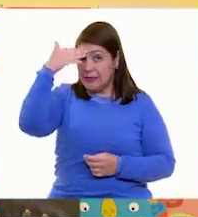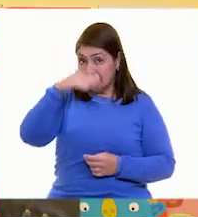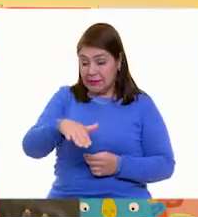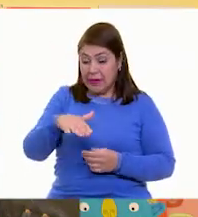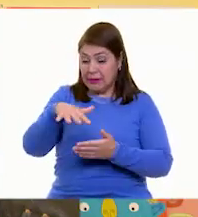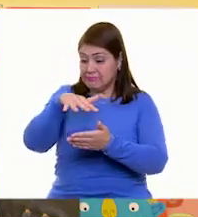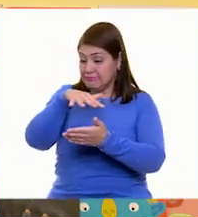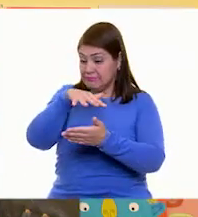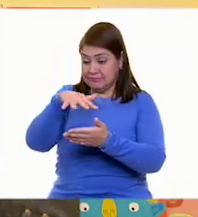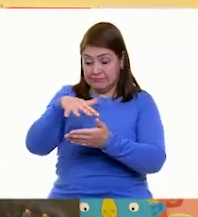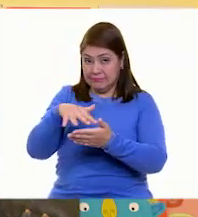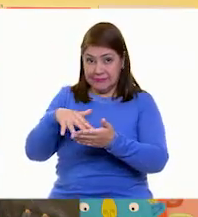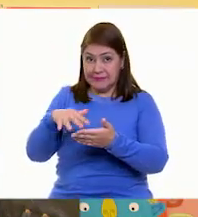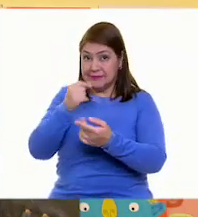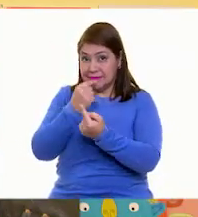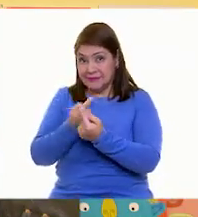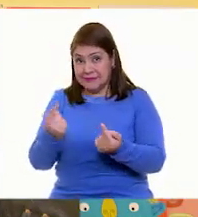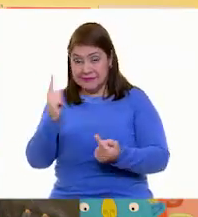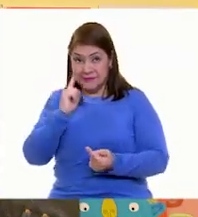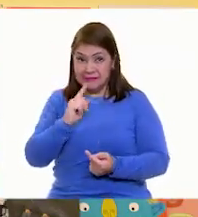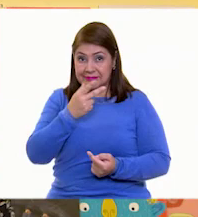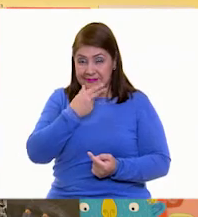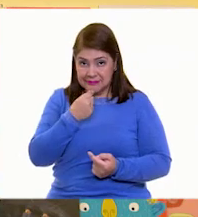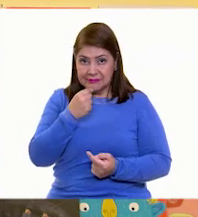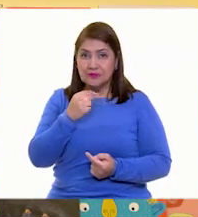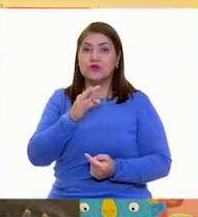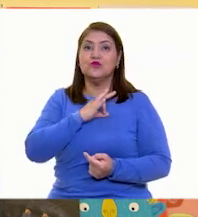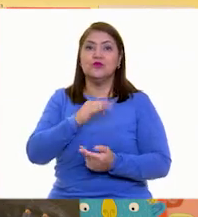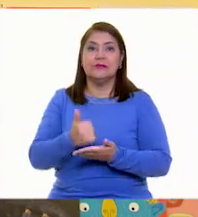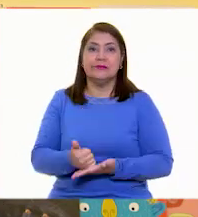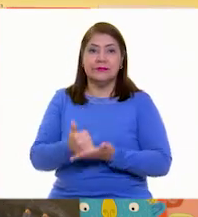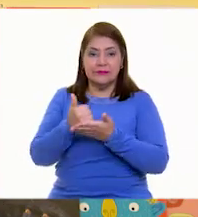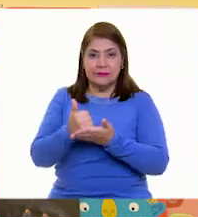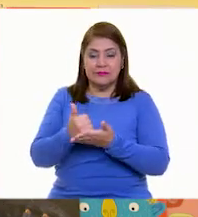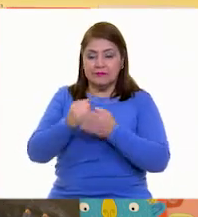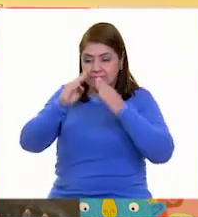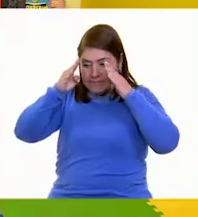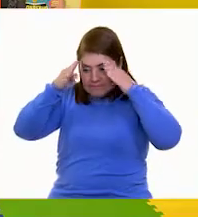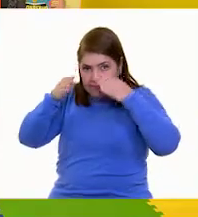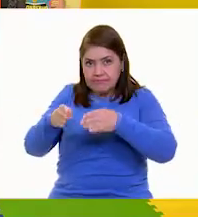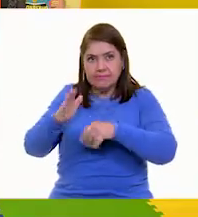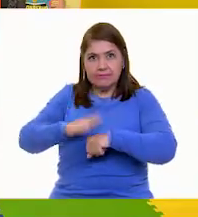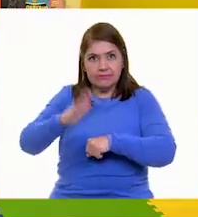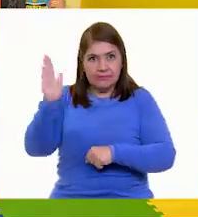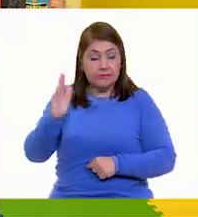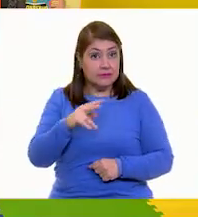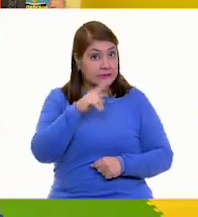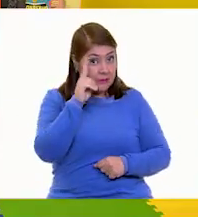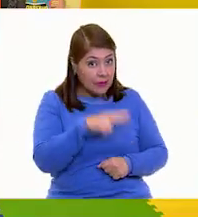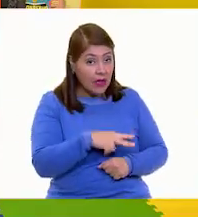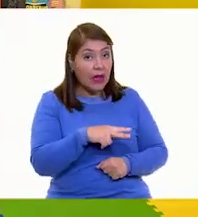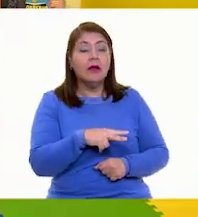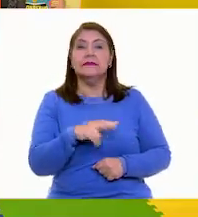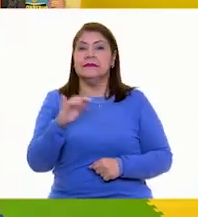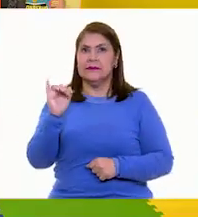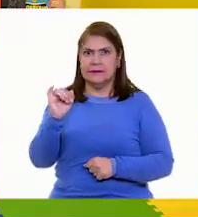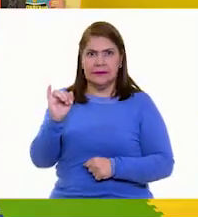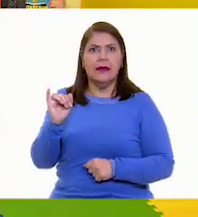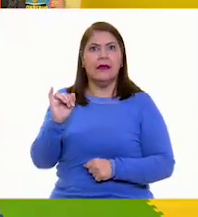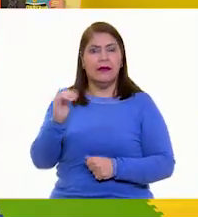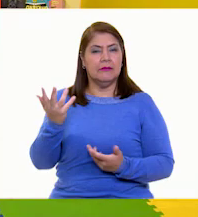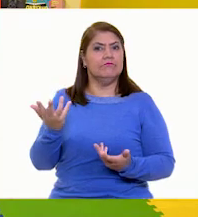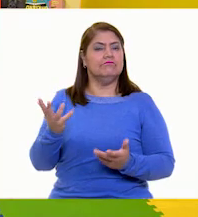al leerle a las niñas y a los niños estamos favoreciendo su concentración? ¿De verdad? ¿Quién lo